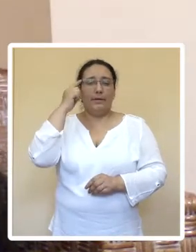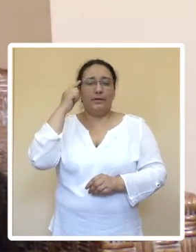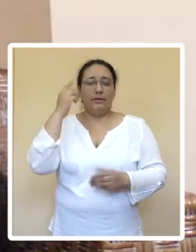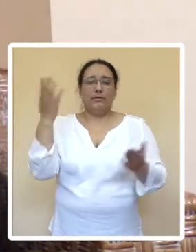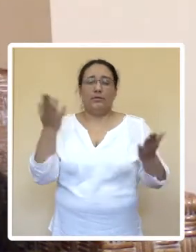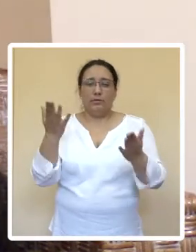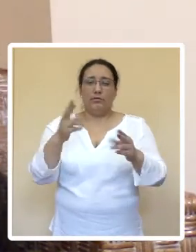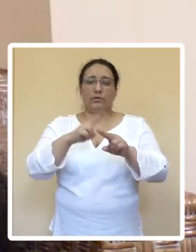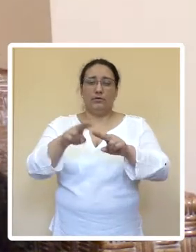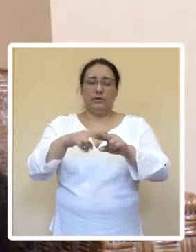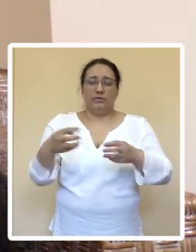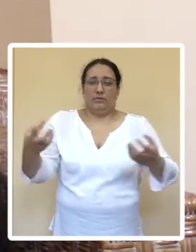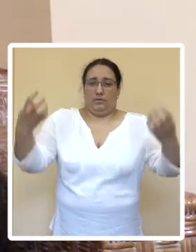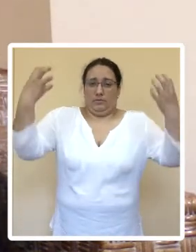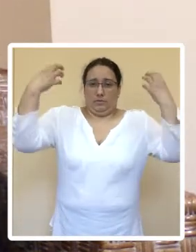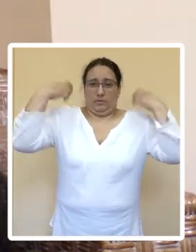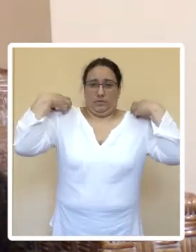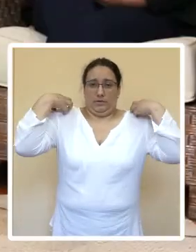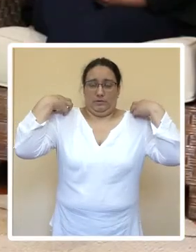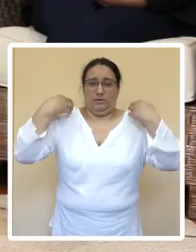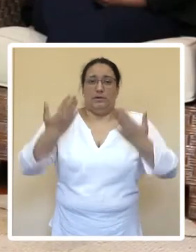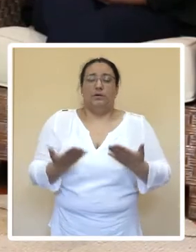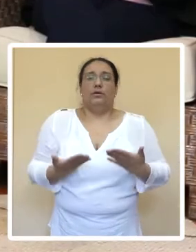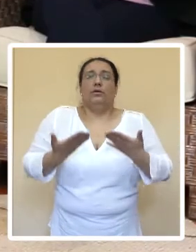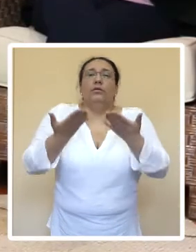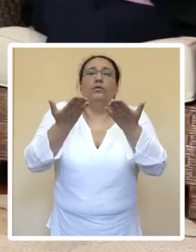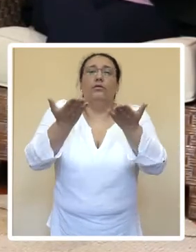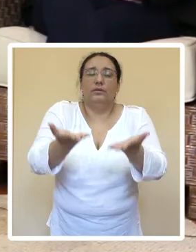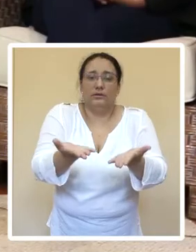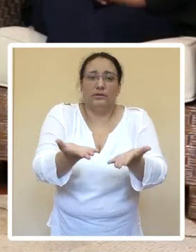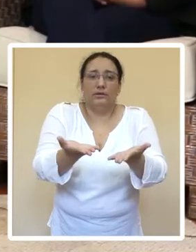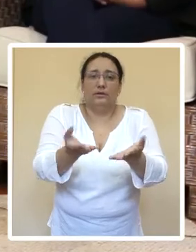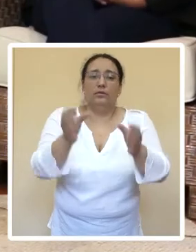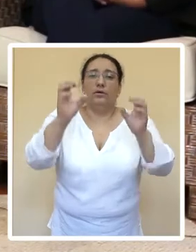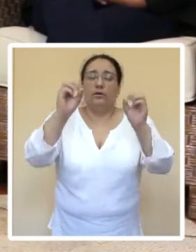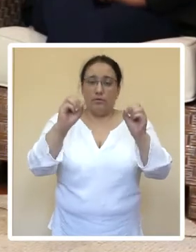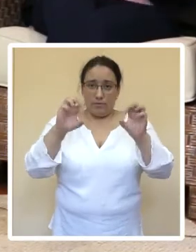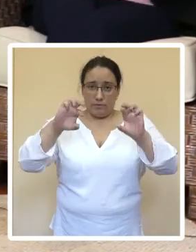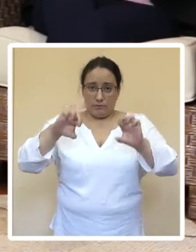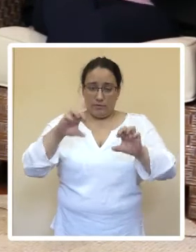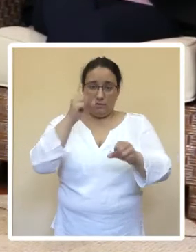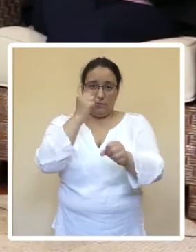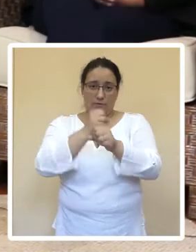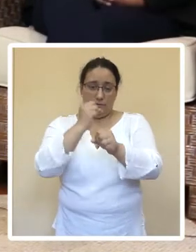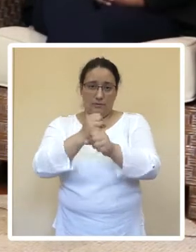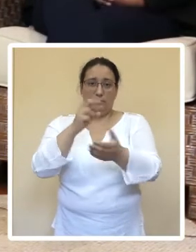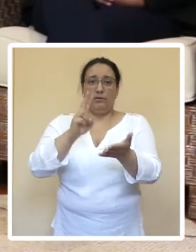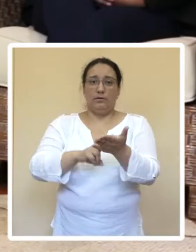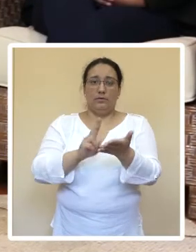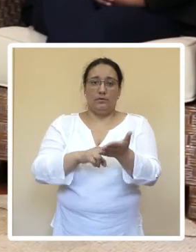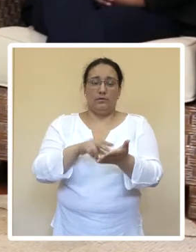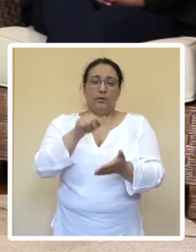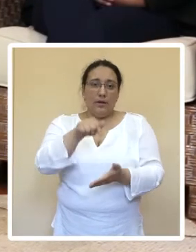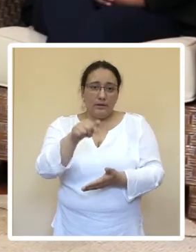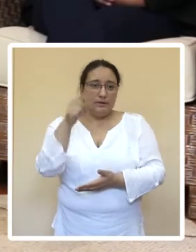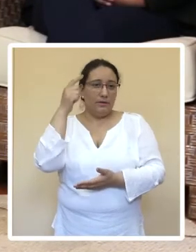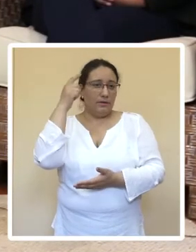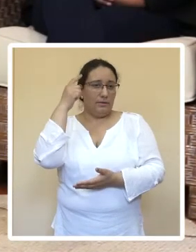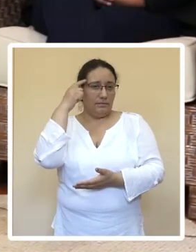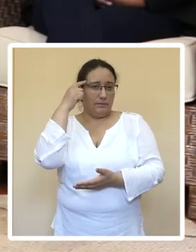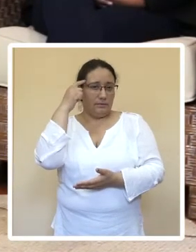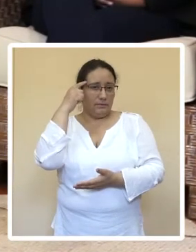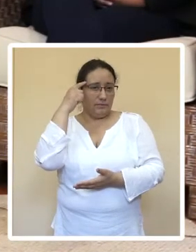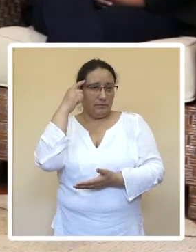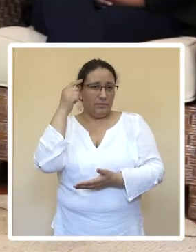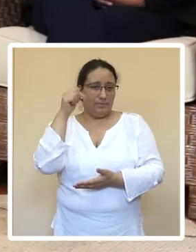poder ofrecer una oportunidad laboral real. Ese, por lo menos, siento yo que desde la mirada que estamos hoy es nuestro